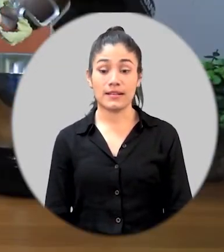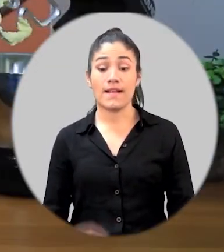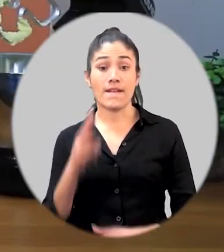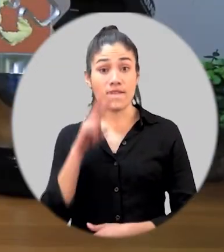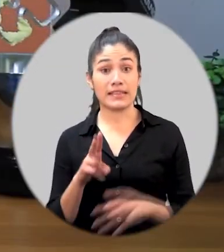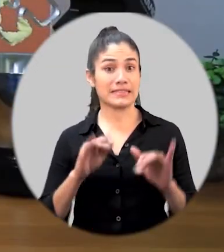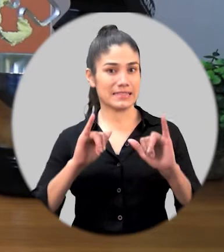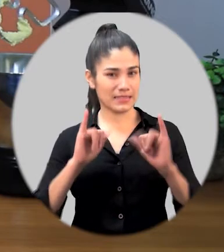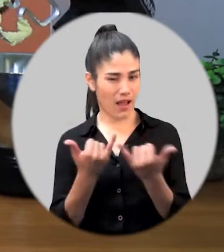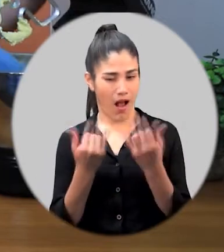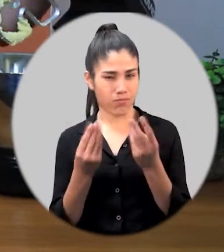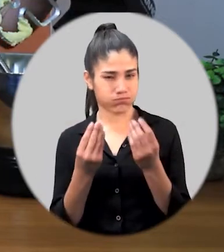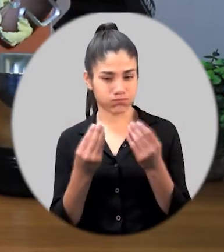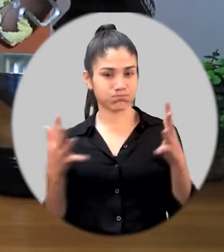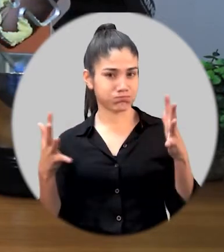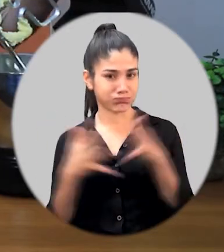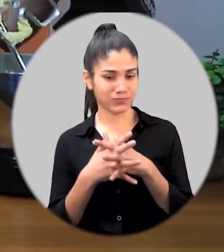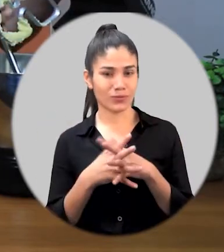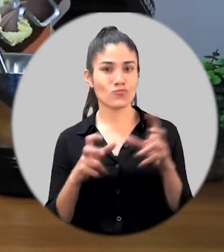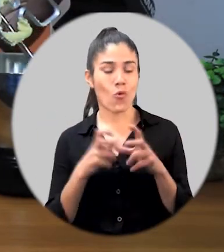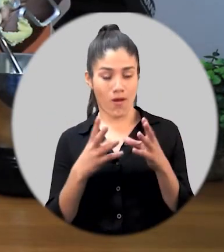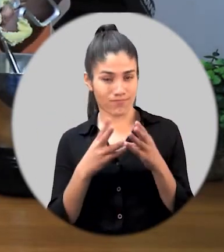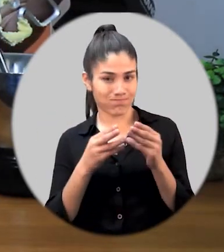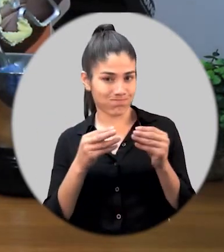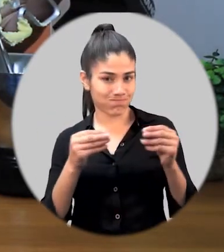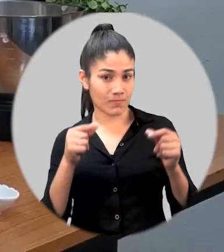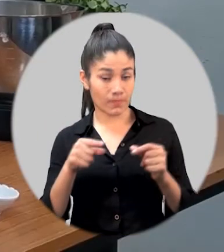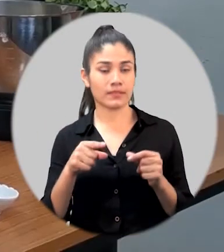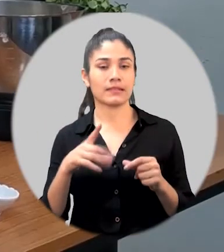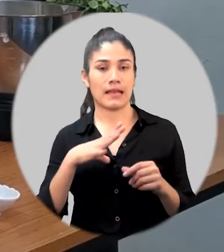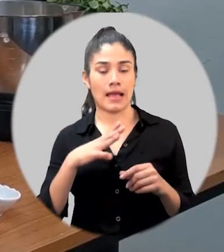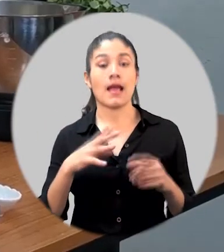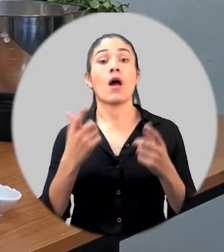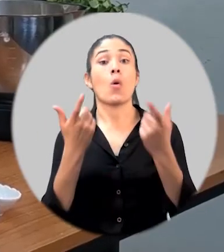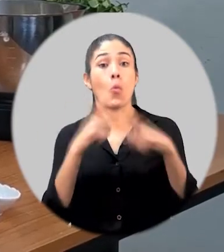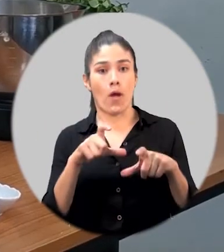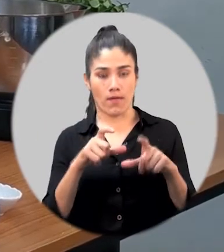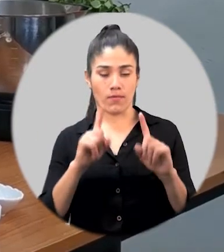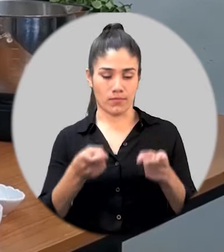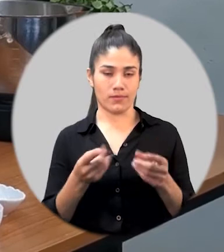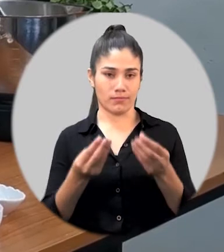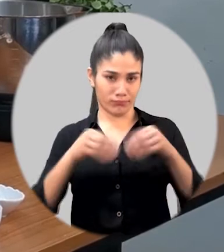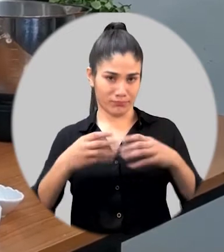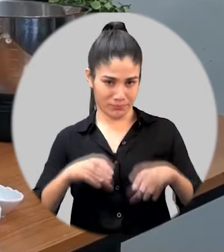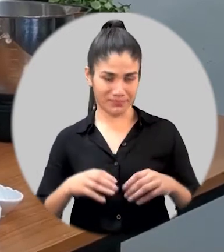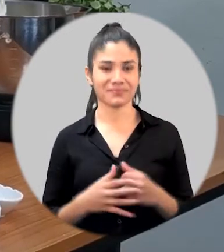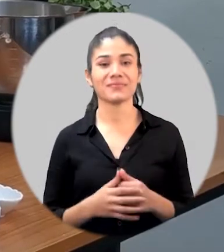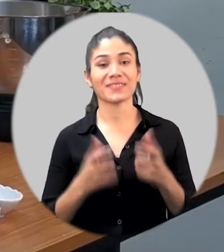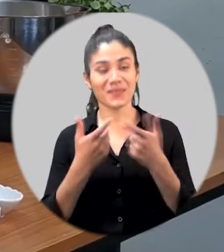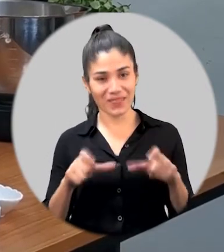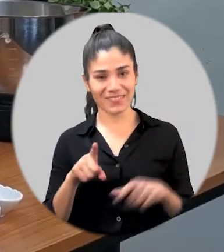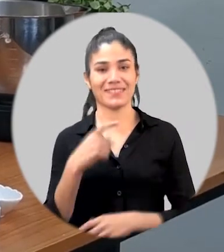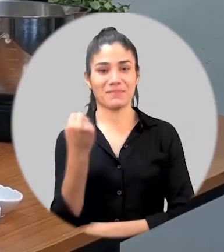Cuando vean que el cremado vaya aclarándose, le agregan el huevo. Y el